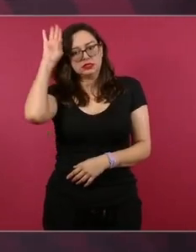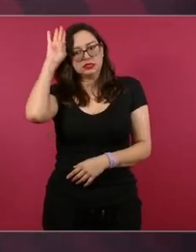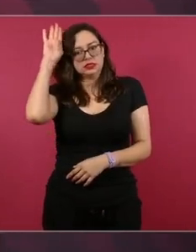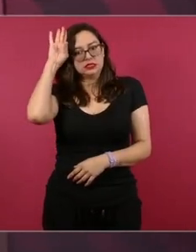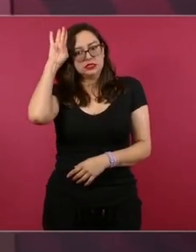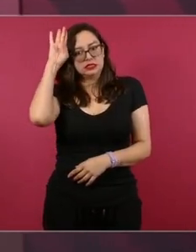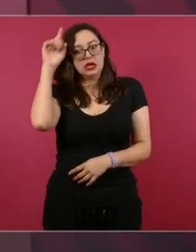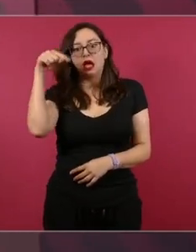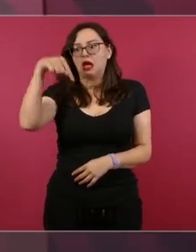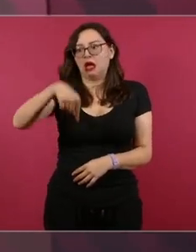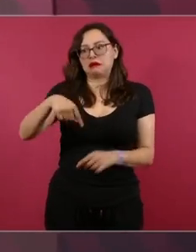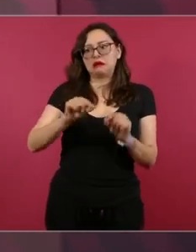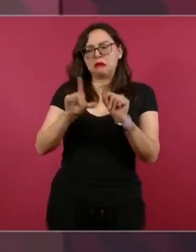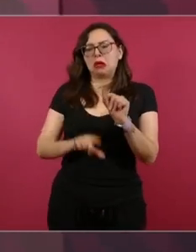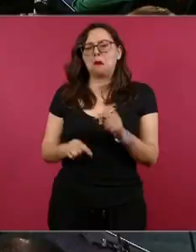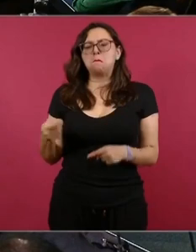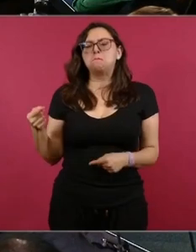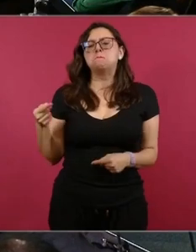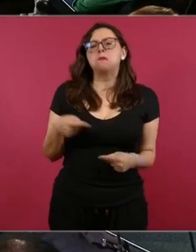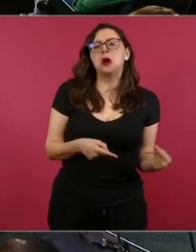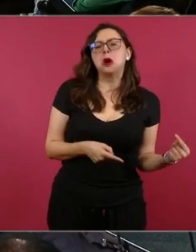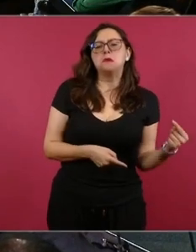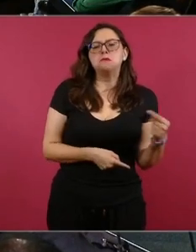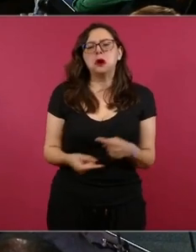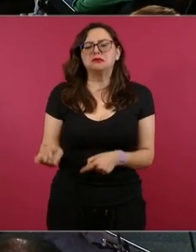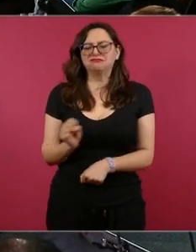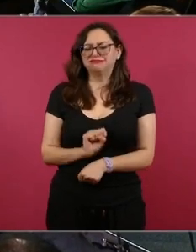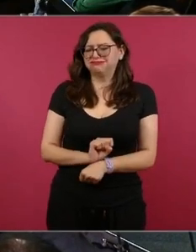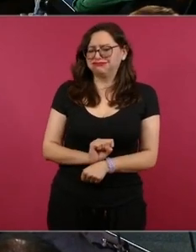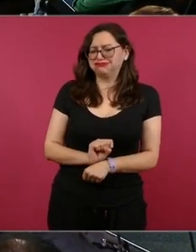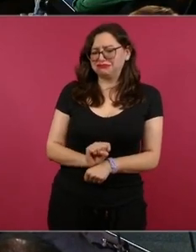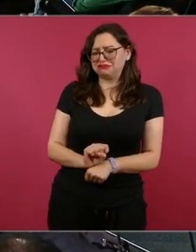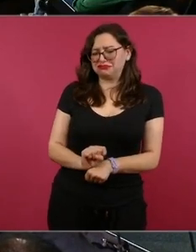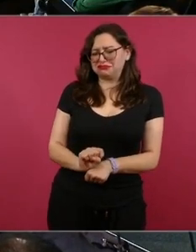pura diplomacia. Aficionados. O sea, sí.